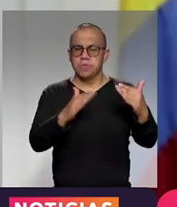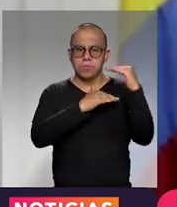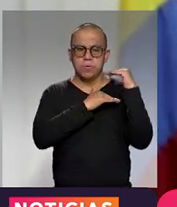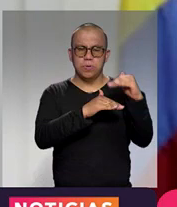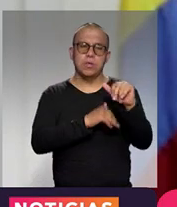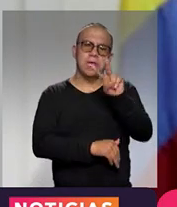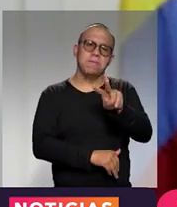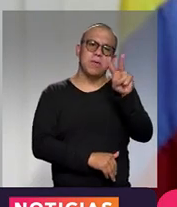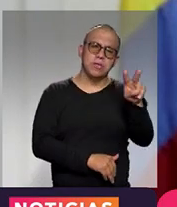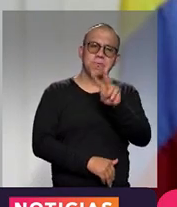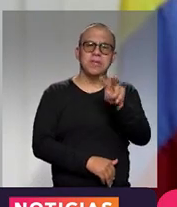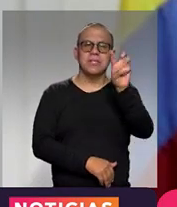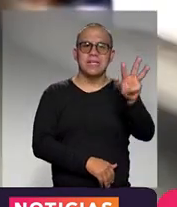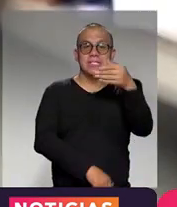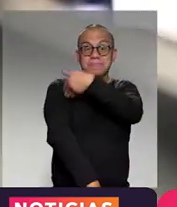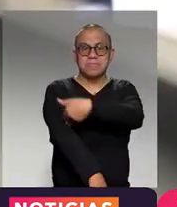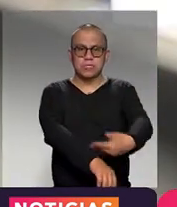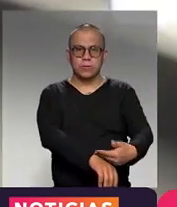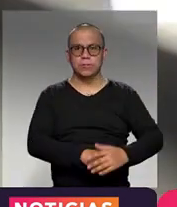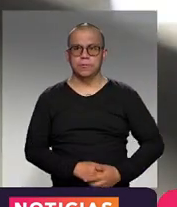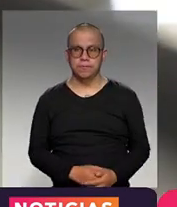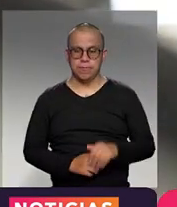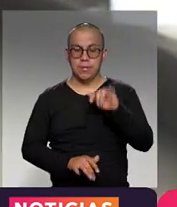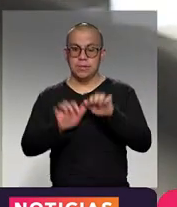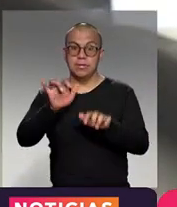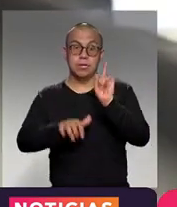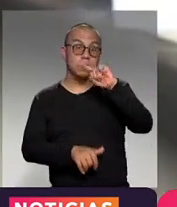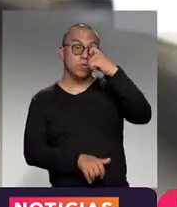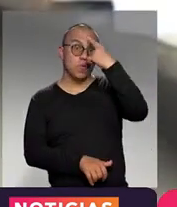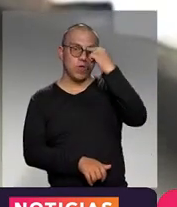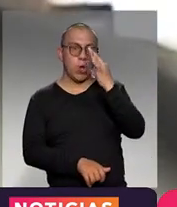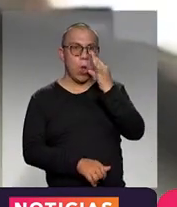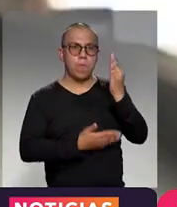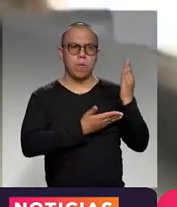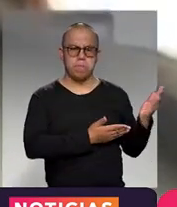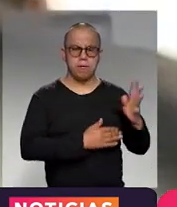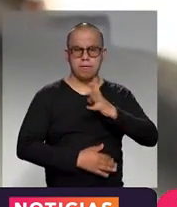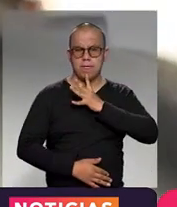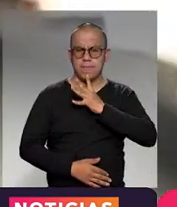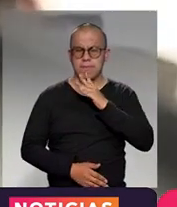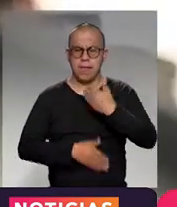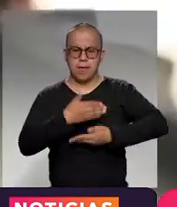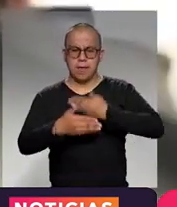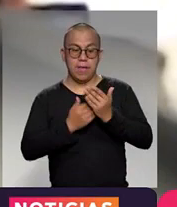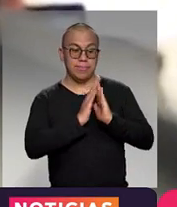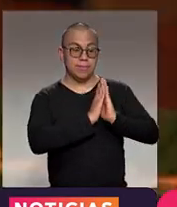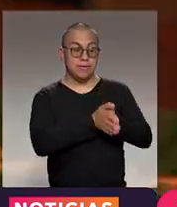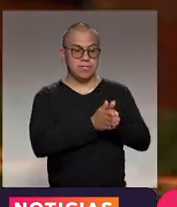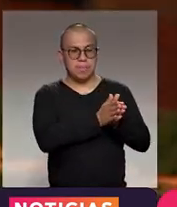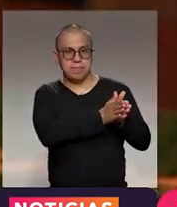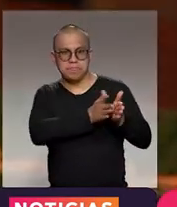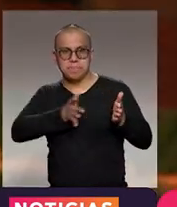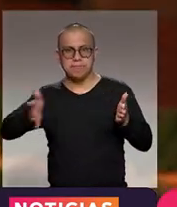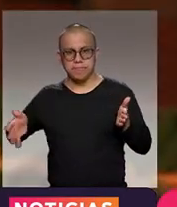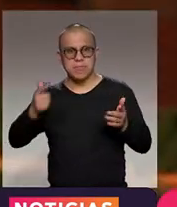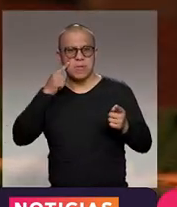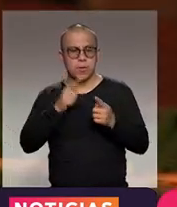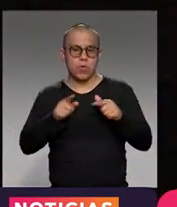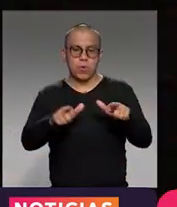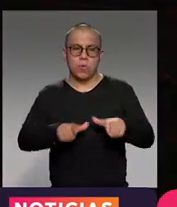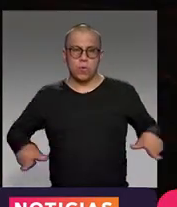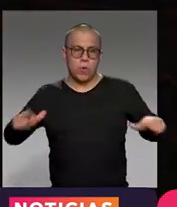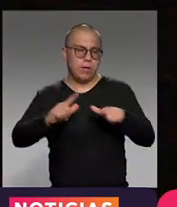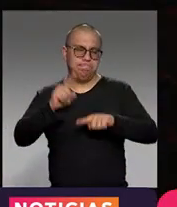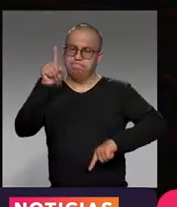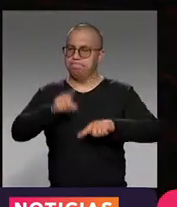los 22, 23 millones de pesos. El secretario de Gobierno señaló que tal como está establecido desde diciembre, estos sitios de entretenimiento nocturno